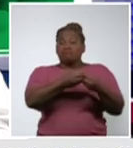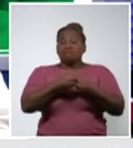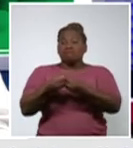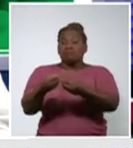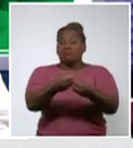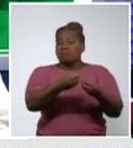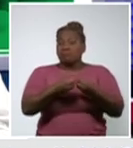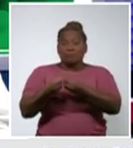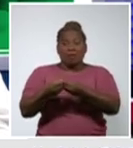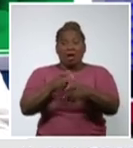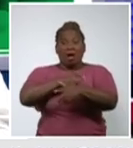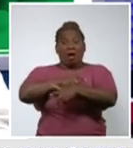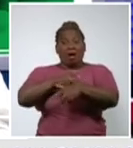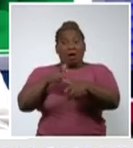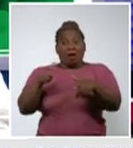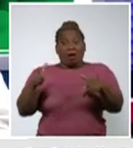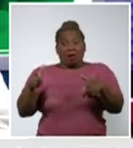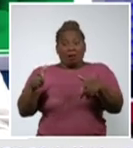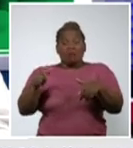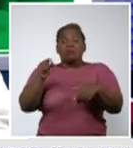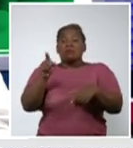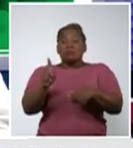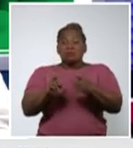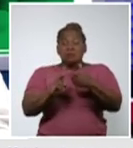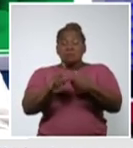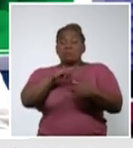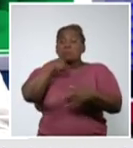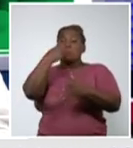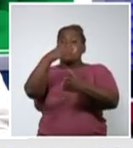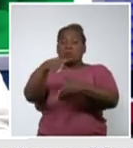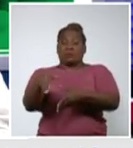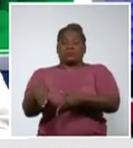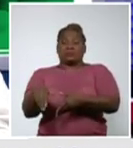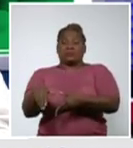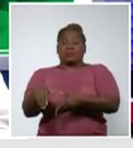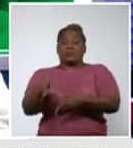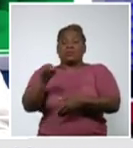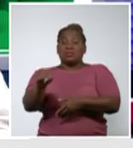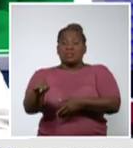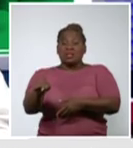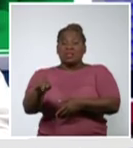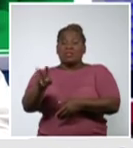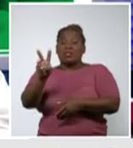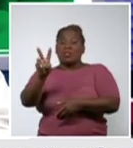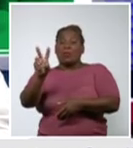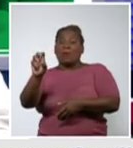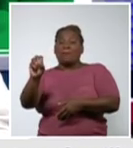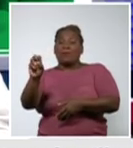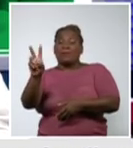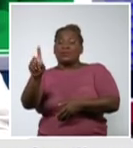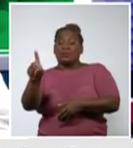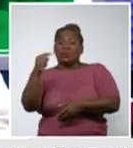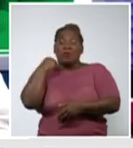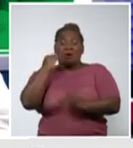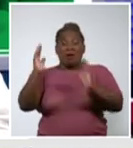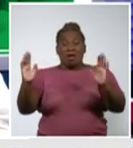viene produciendo y de decesos desde principios de 2021. Esto hace incluso